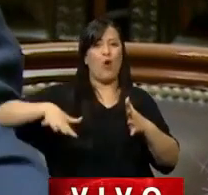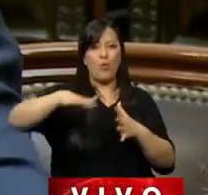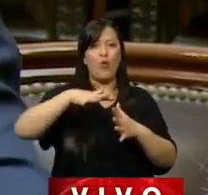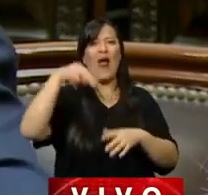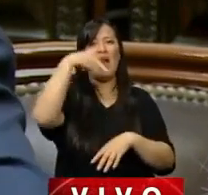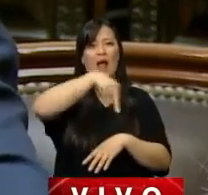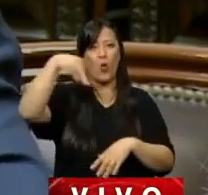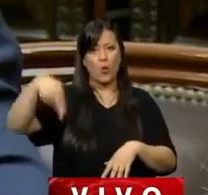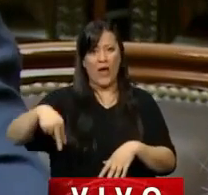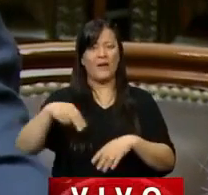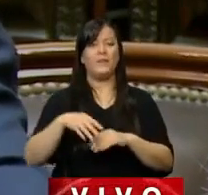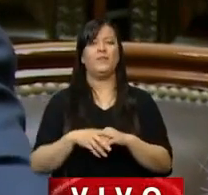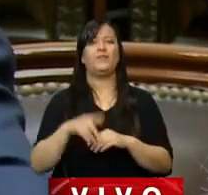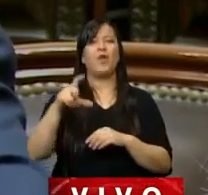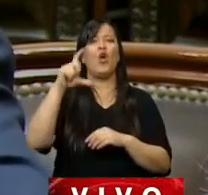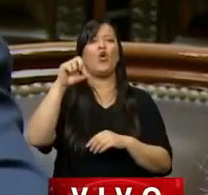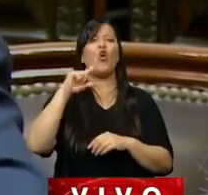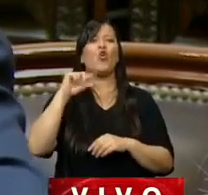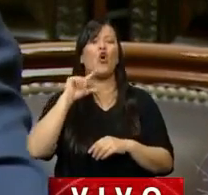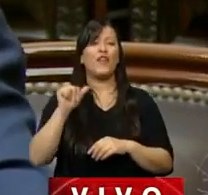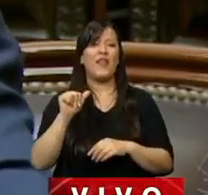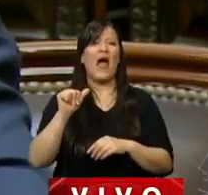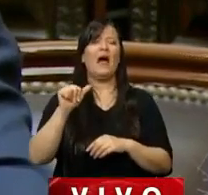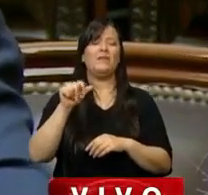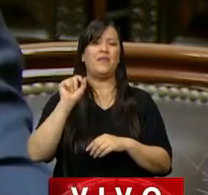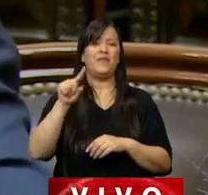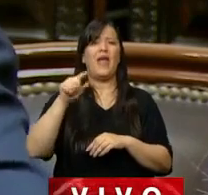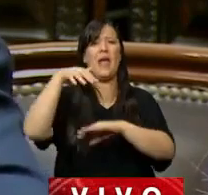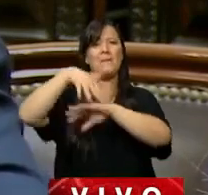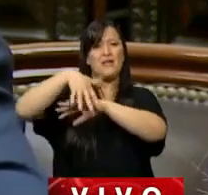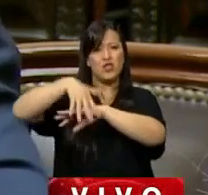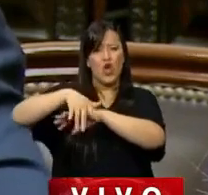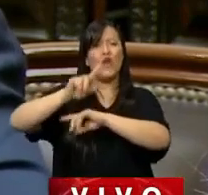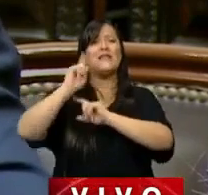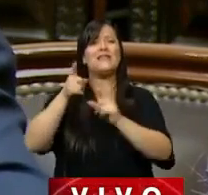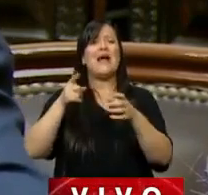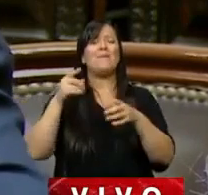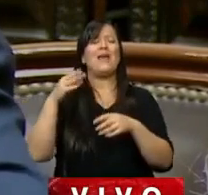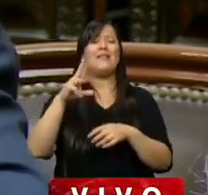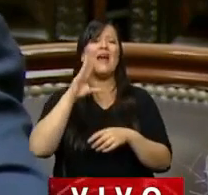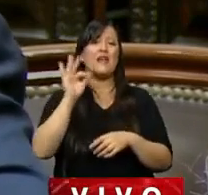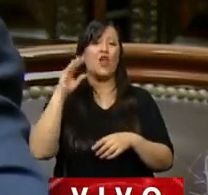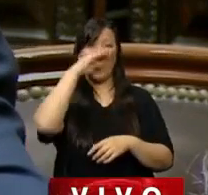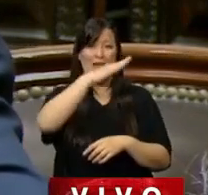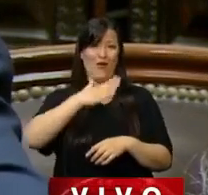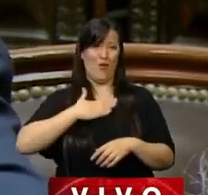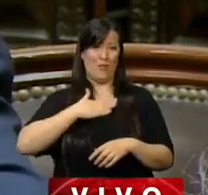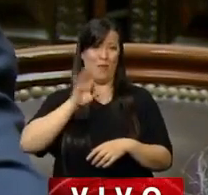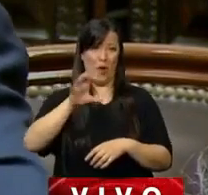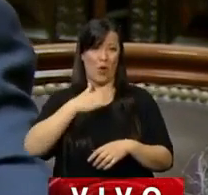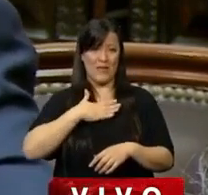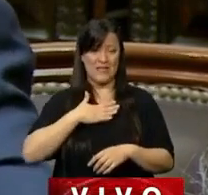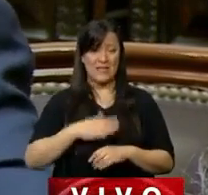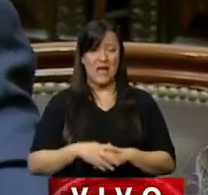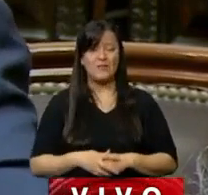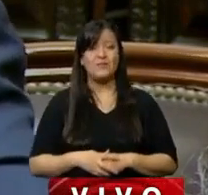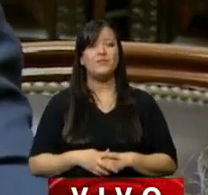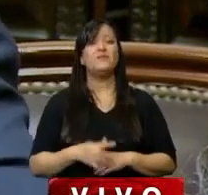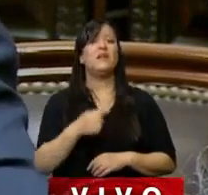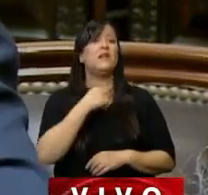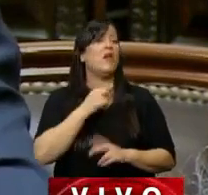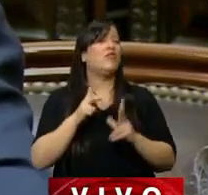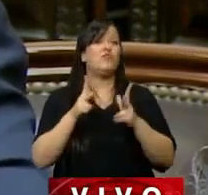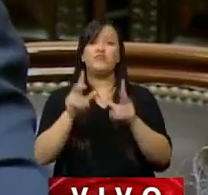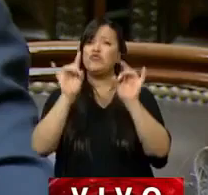Frente de la Concordia, Renovador de la Concordia de Misiones y Juntos Somos Río Negro de mi provincia, quiero